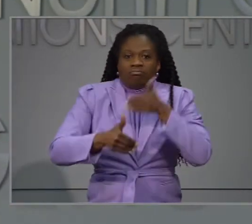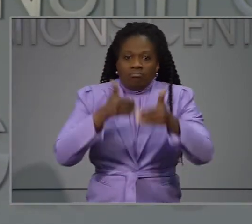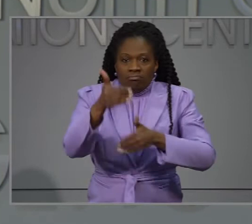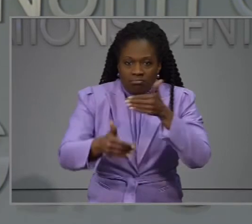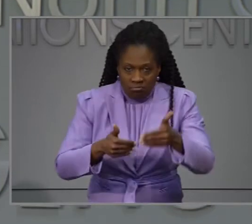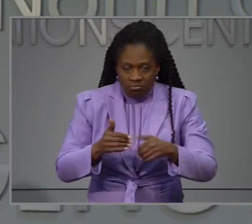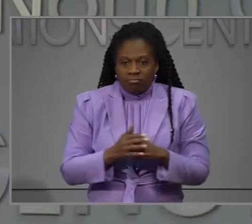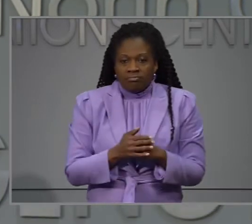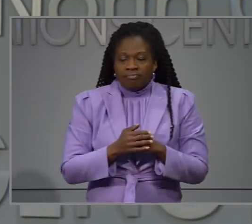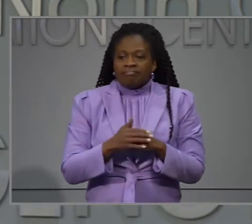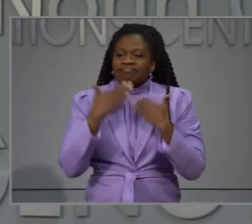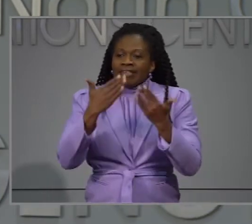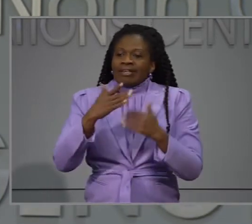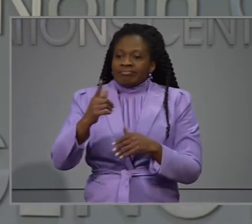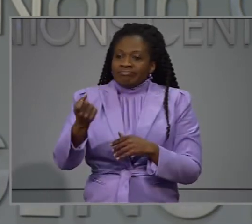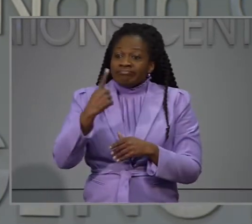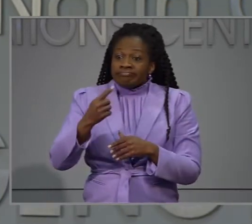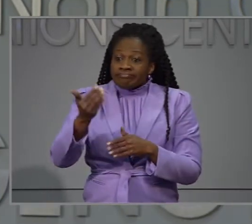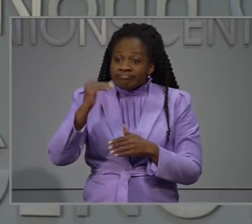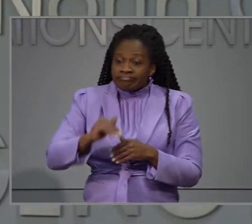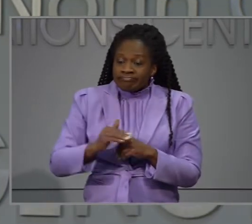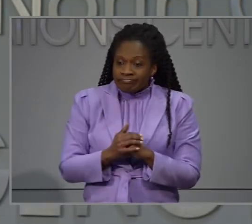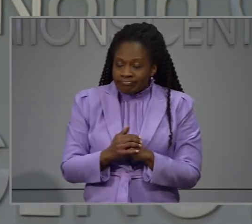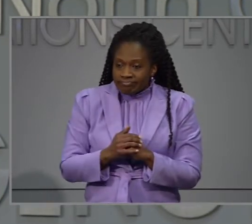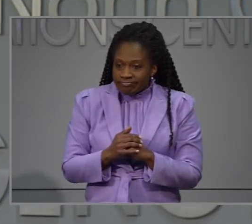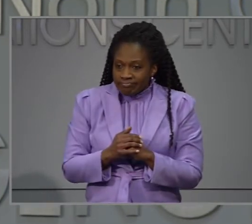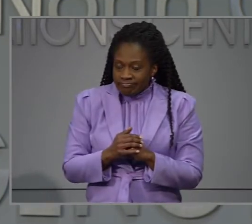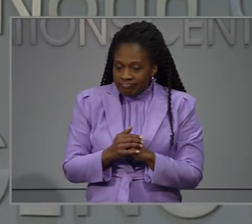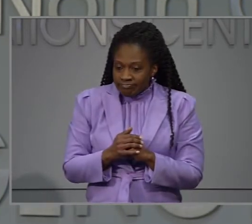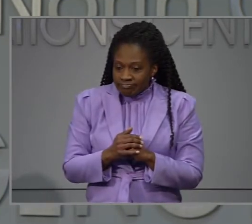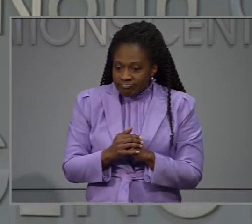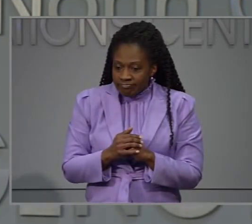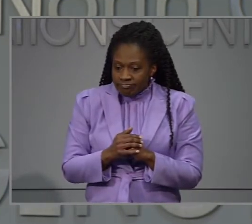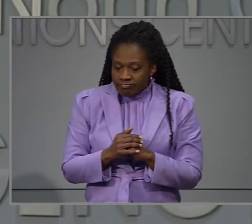gracias la siguiente pregunta por favor